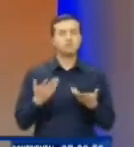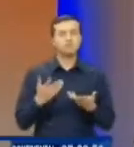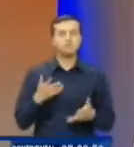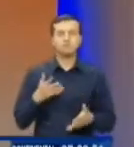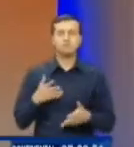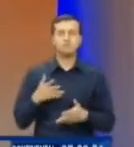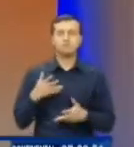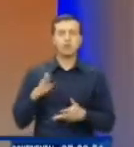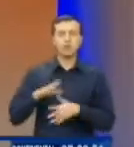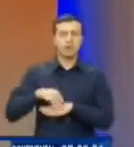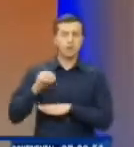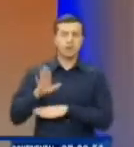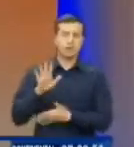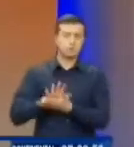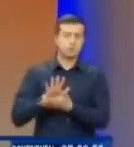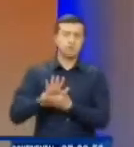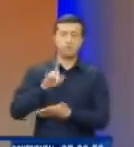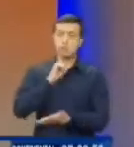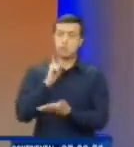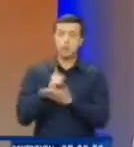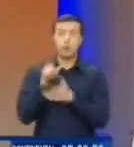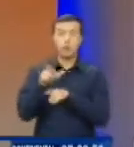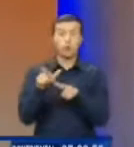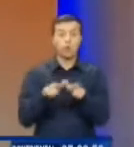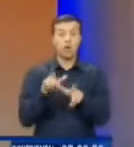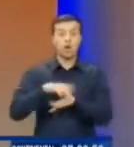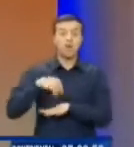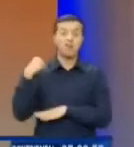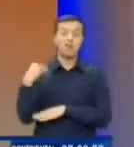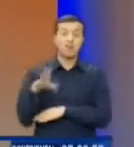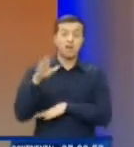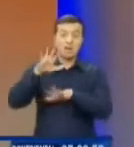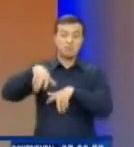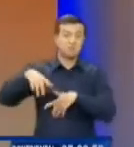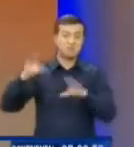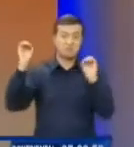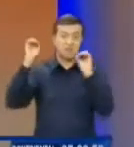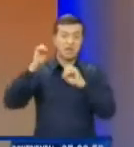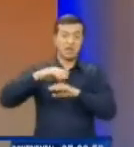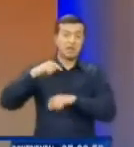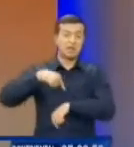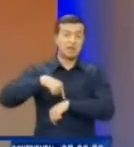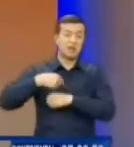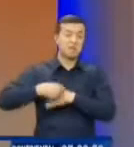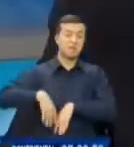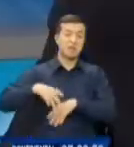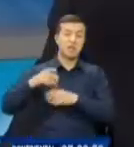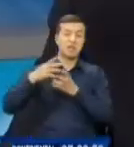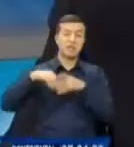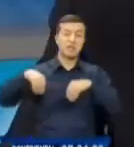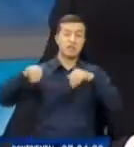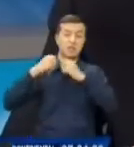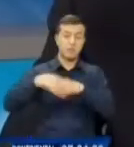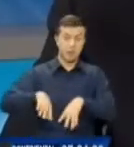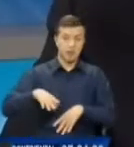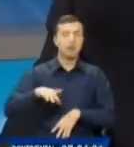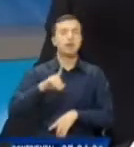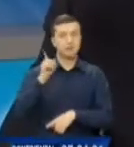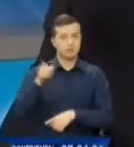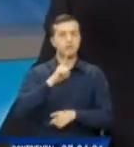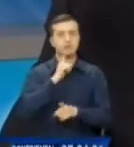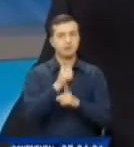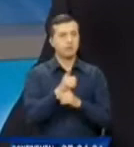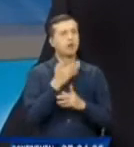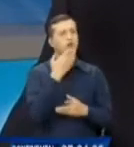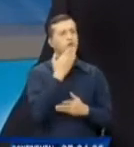esos casos si cuando la tierra es improductiva y si cuando la tierra está desperdiciada ahora como establecer